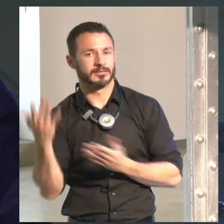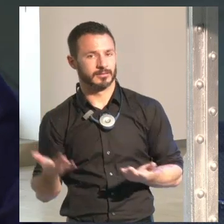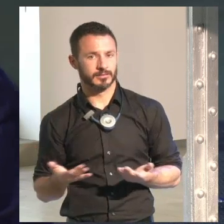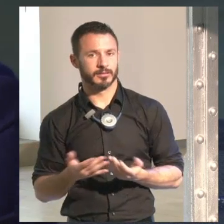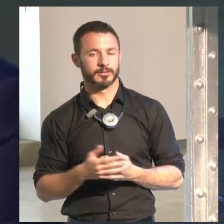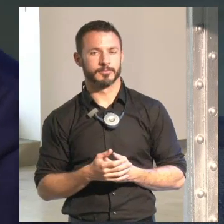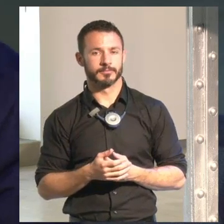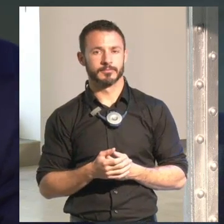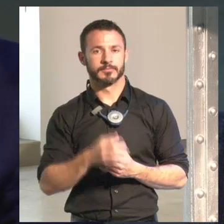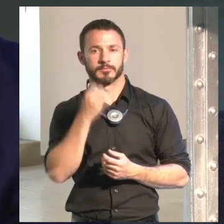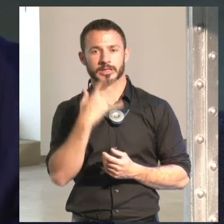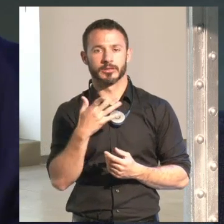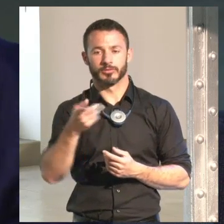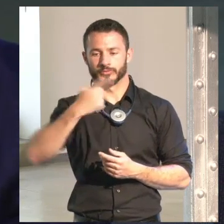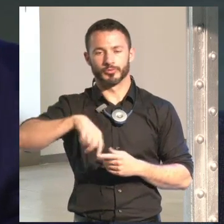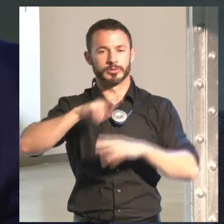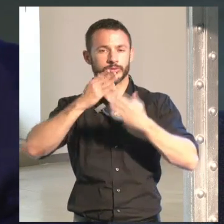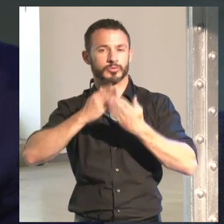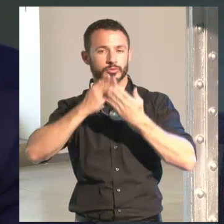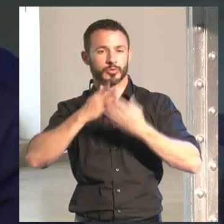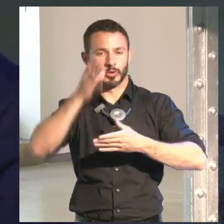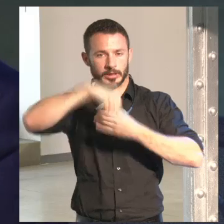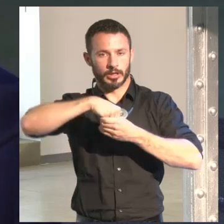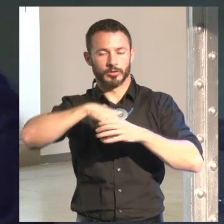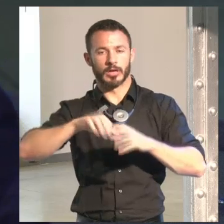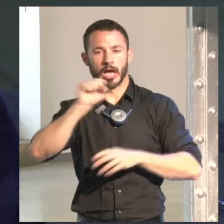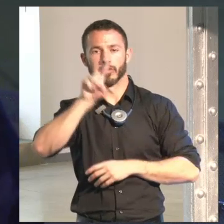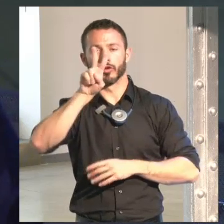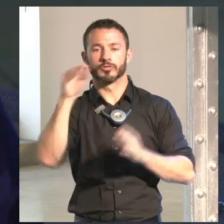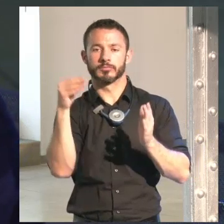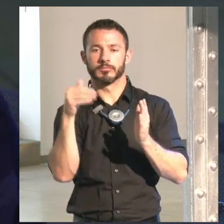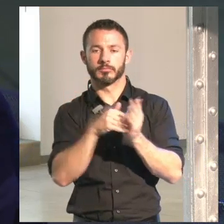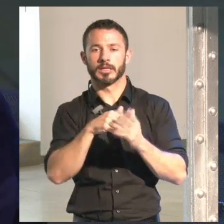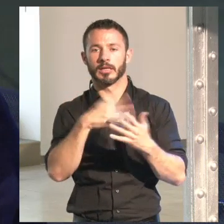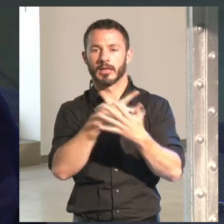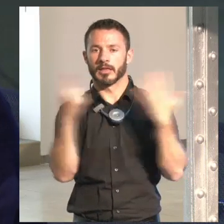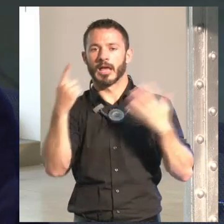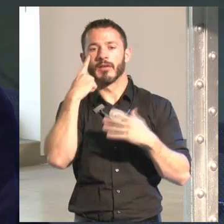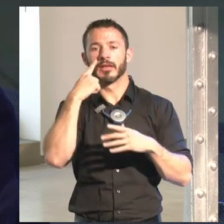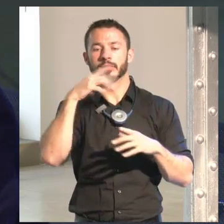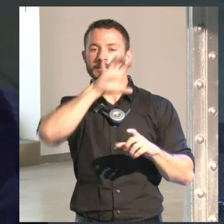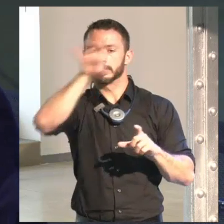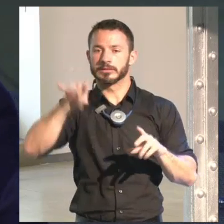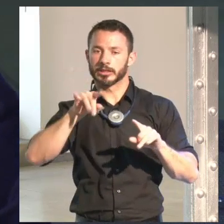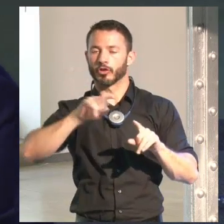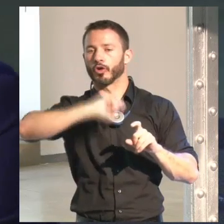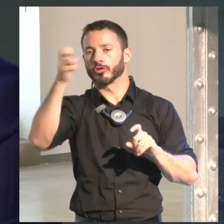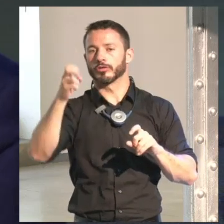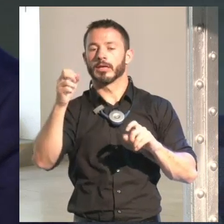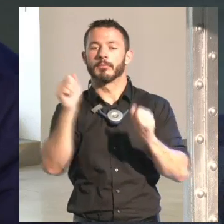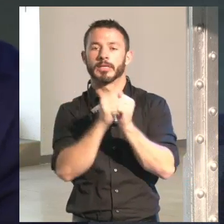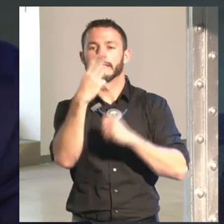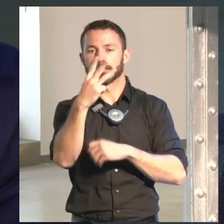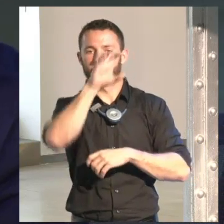Bueno, hicimos un survey interno, este es de 2016, para ver en otros territorios, 23 países, si